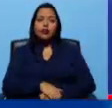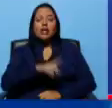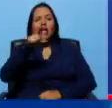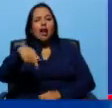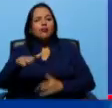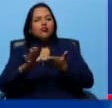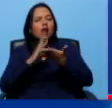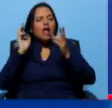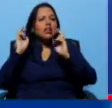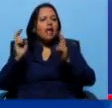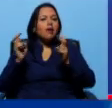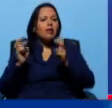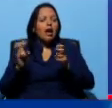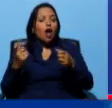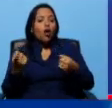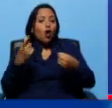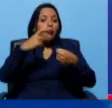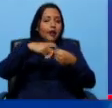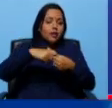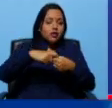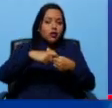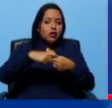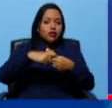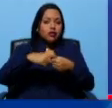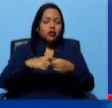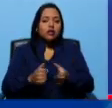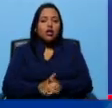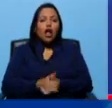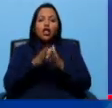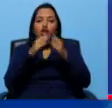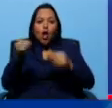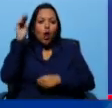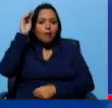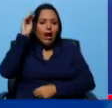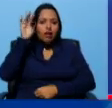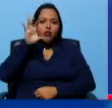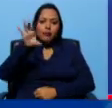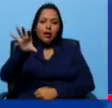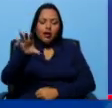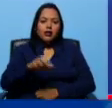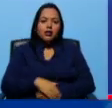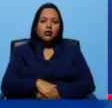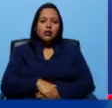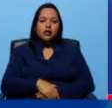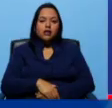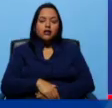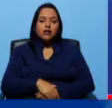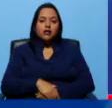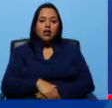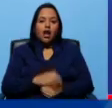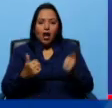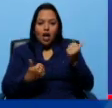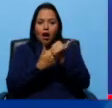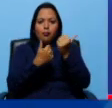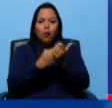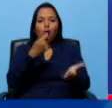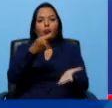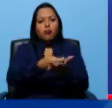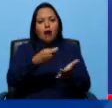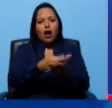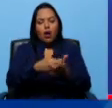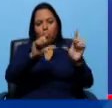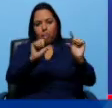tema de la incorporación de todos los docentes del país al subsidio del pasaje